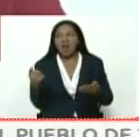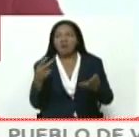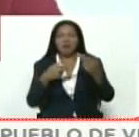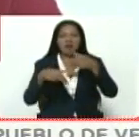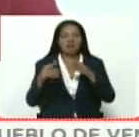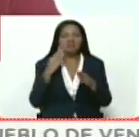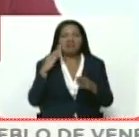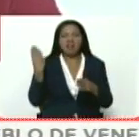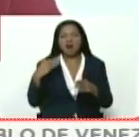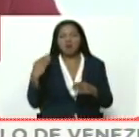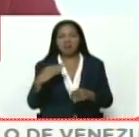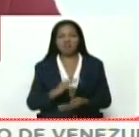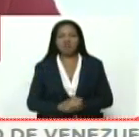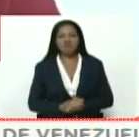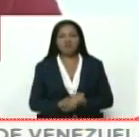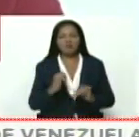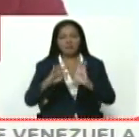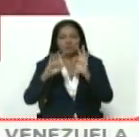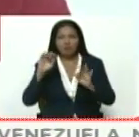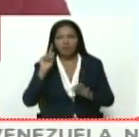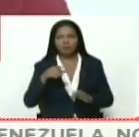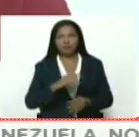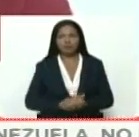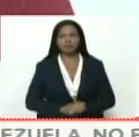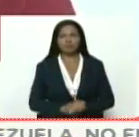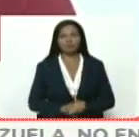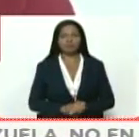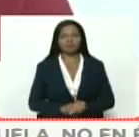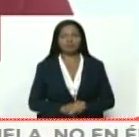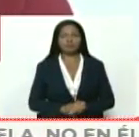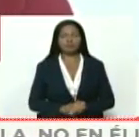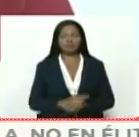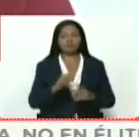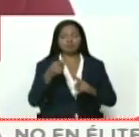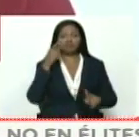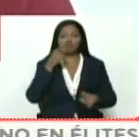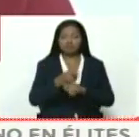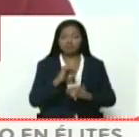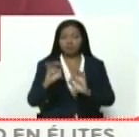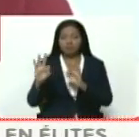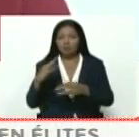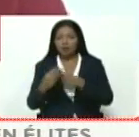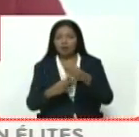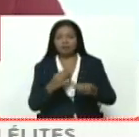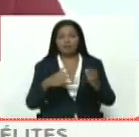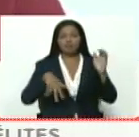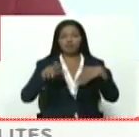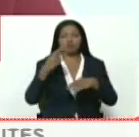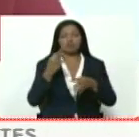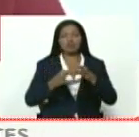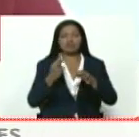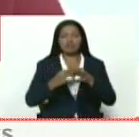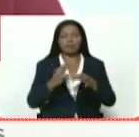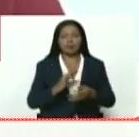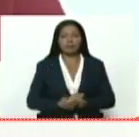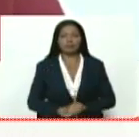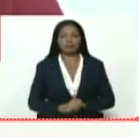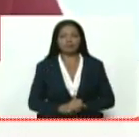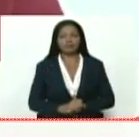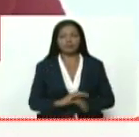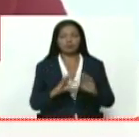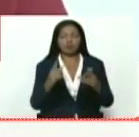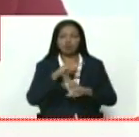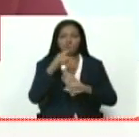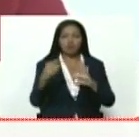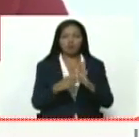de la juventud del Partido Socialista Unido de Venezuela. Siguiendo su mandato, aquel 12 de septiembre, cuando